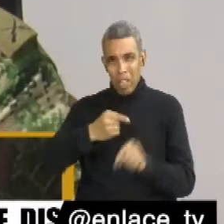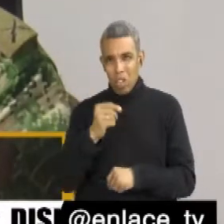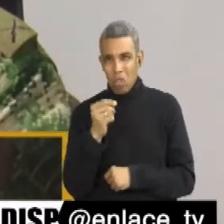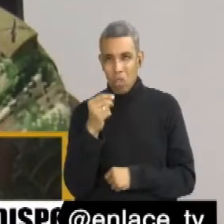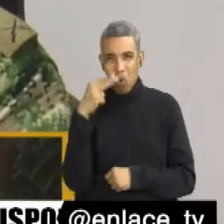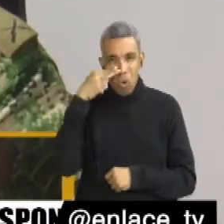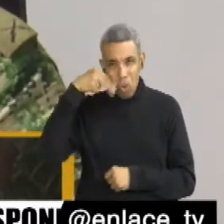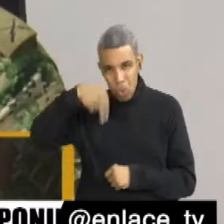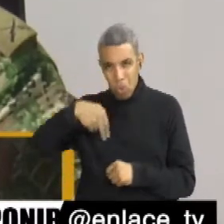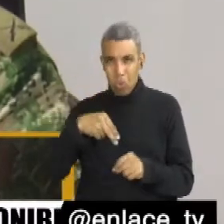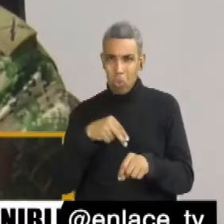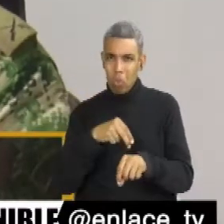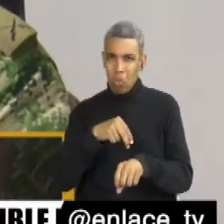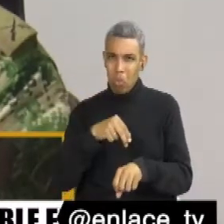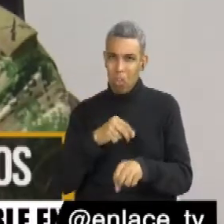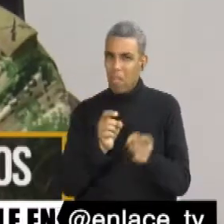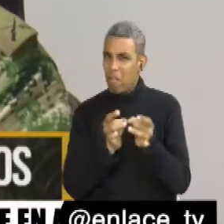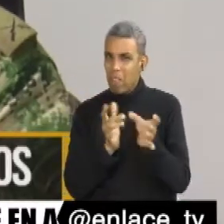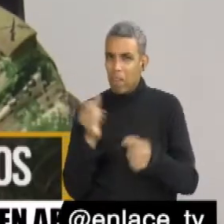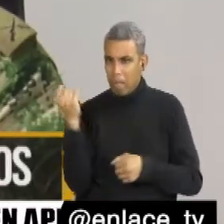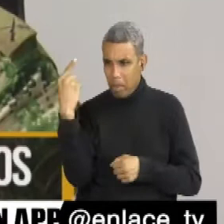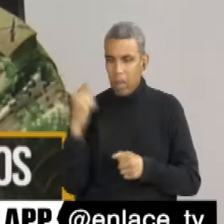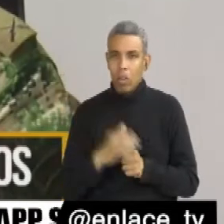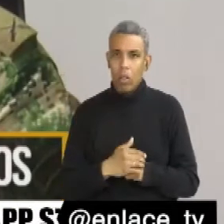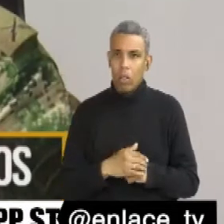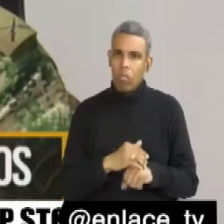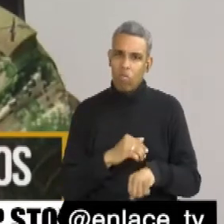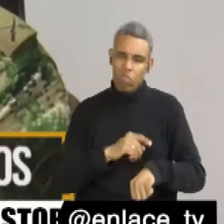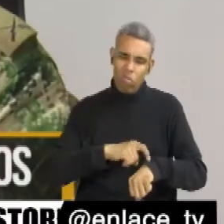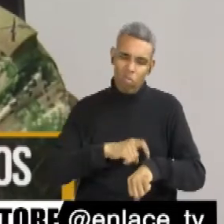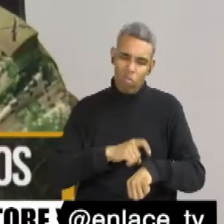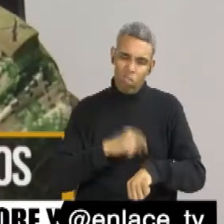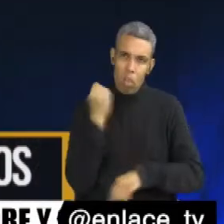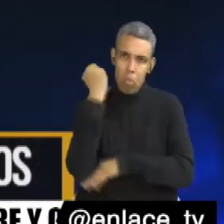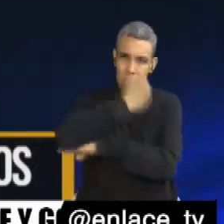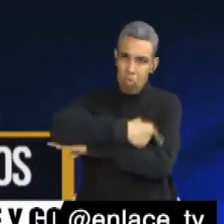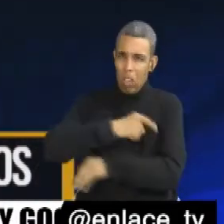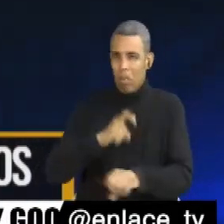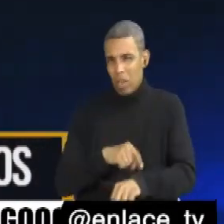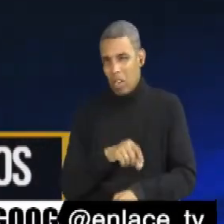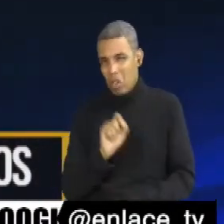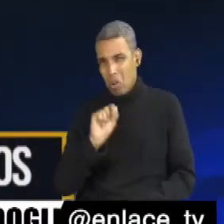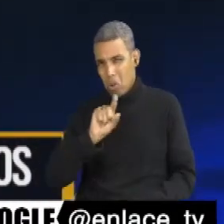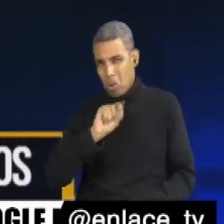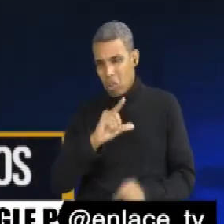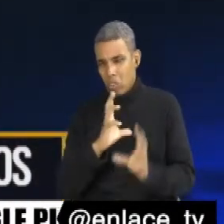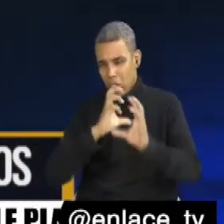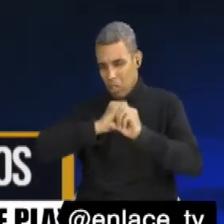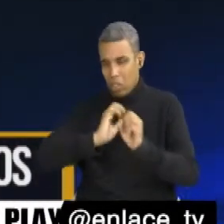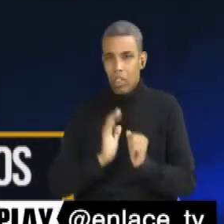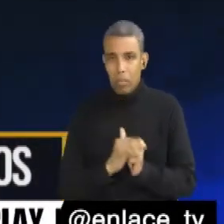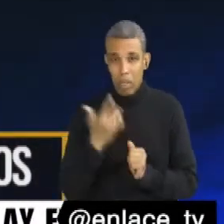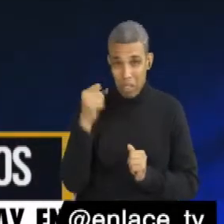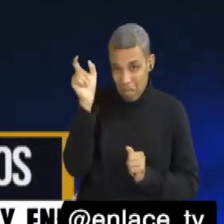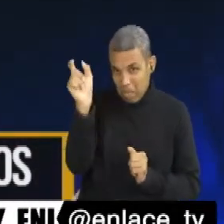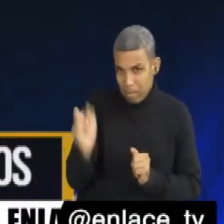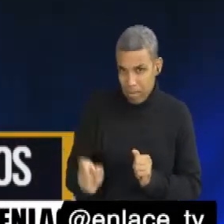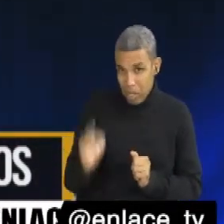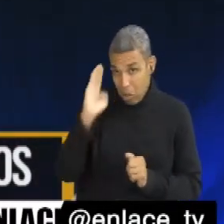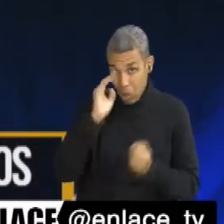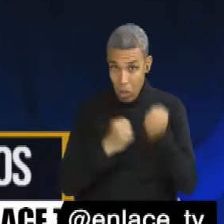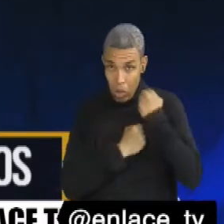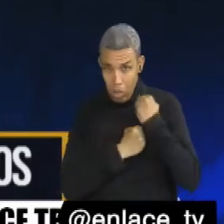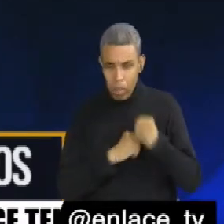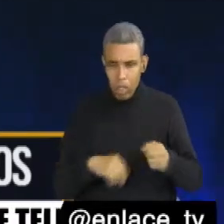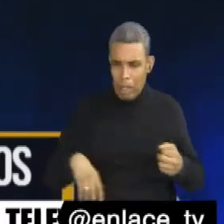11:30 de la noche, dos jóvenes, uno de los dos estaba sufriendo de una situación que